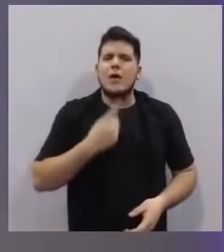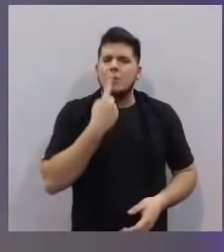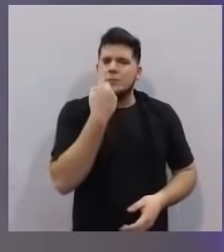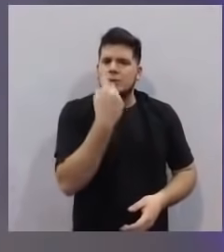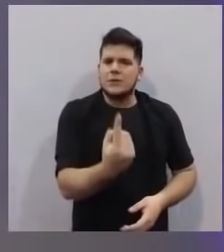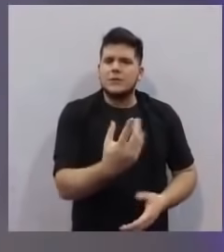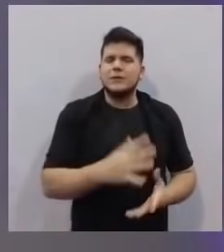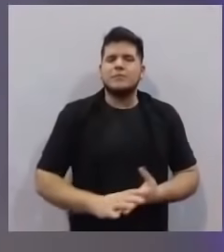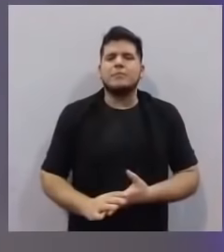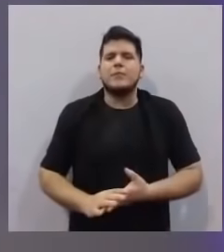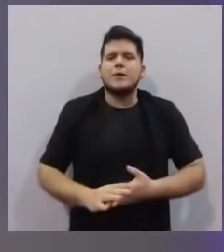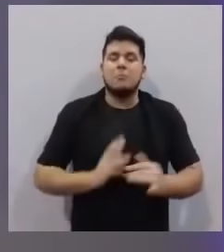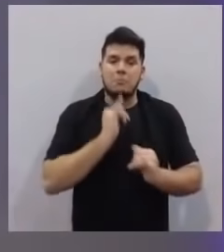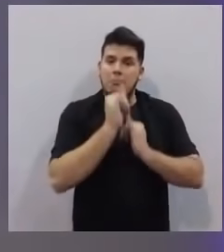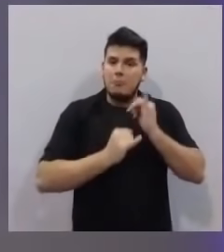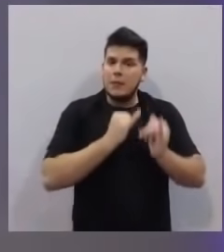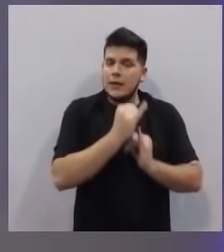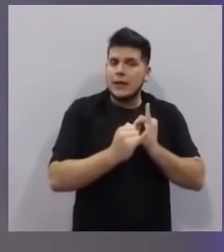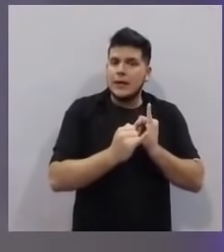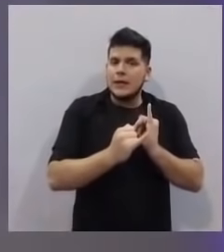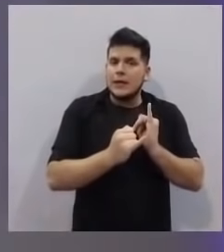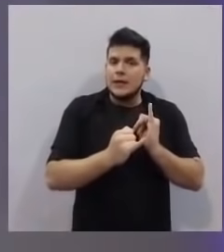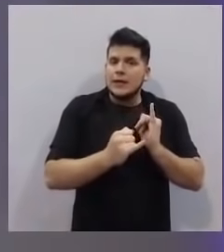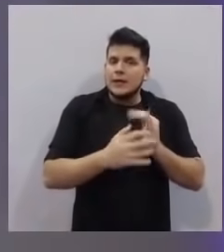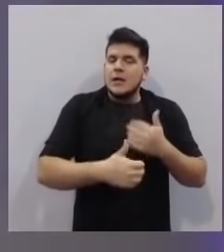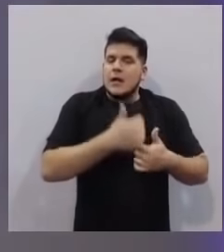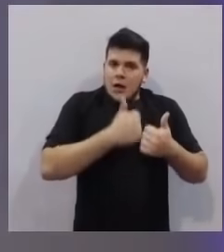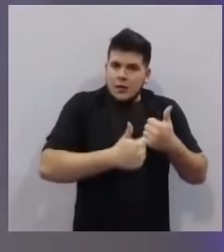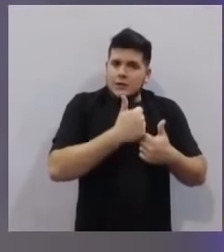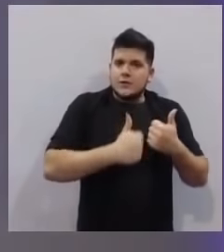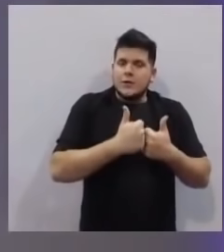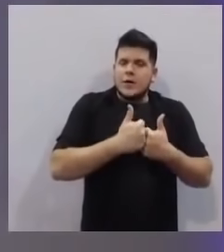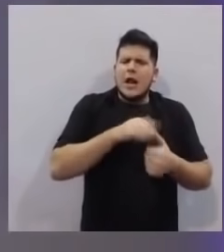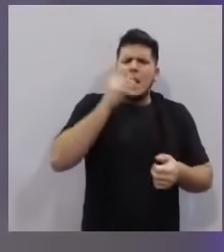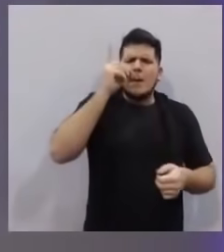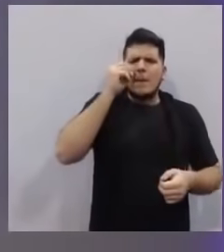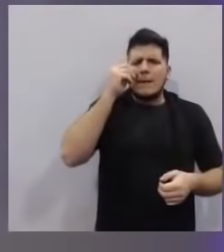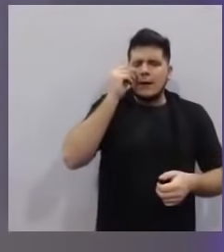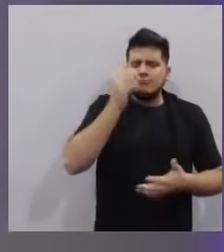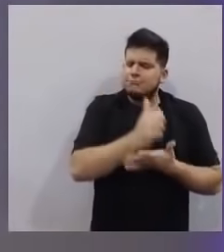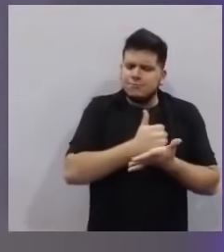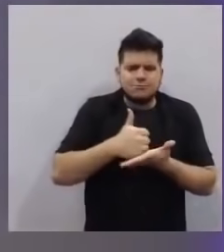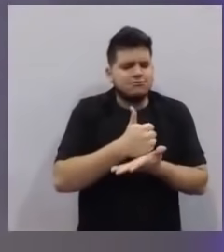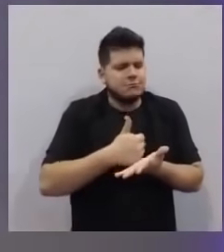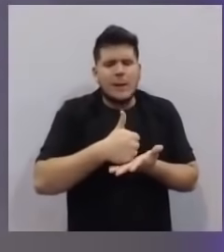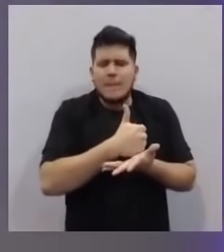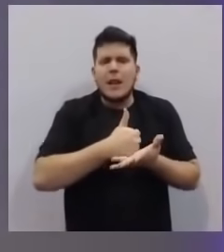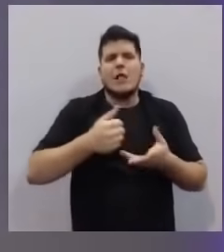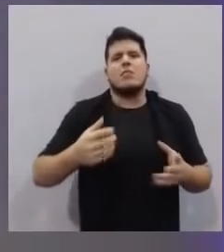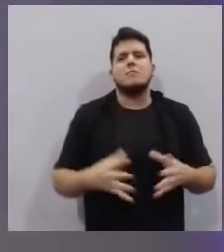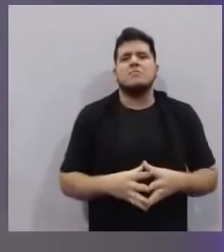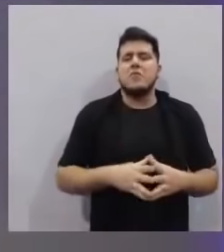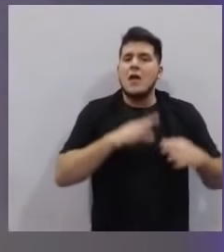es rama misericordia eso se llama amor sin límites fíjense qué diferente es la relación de las